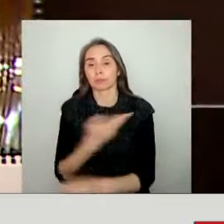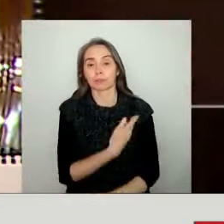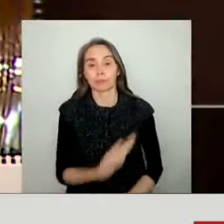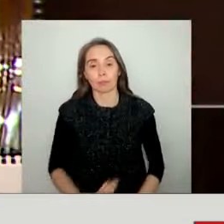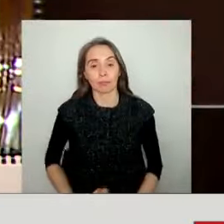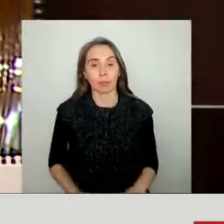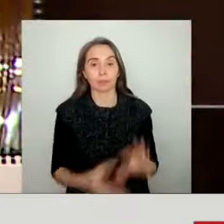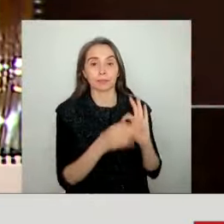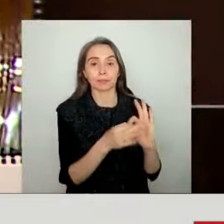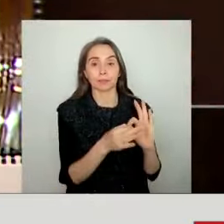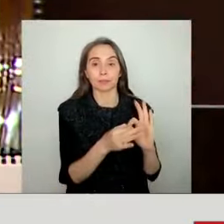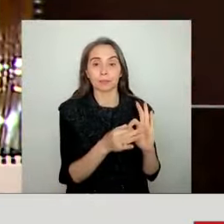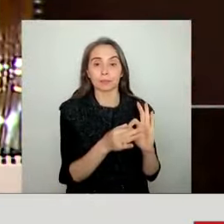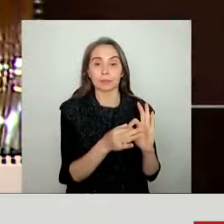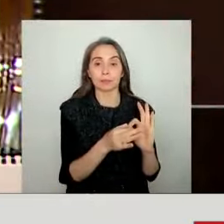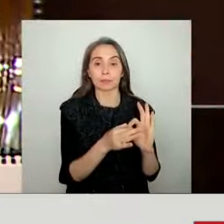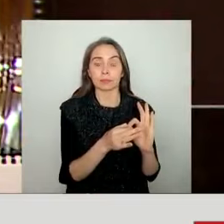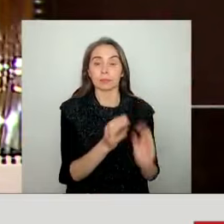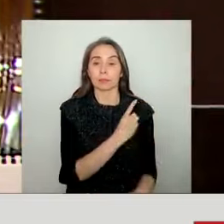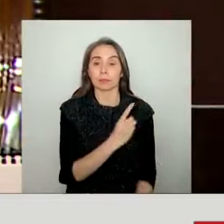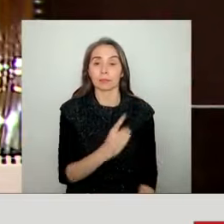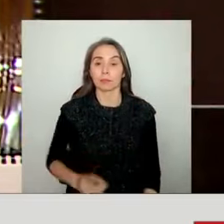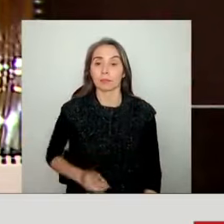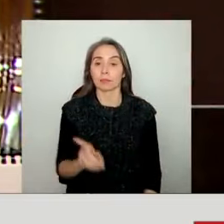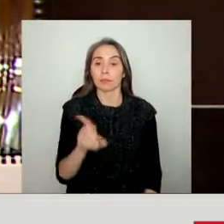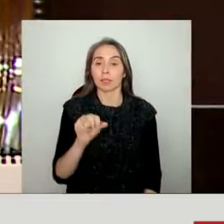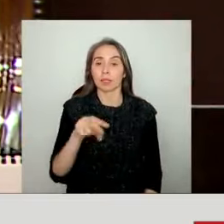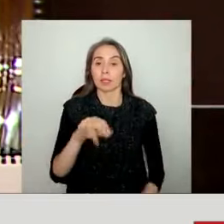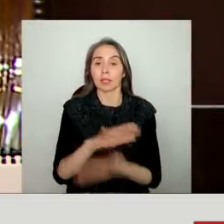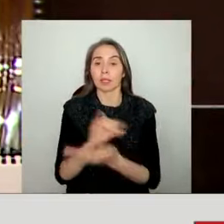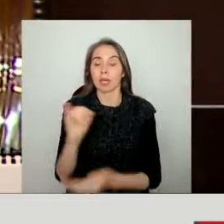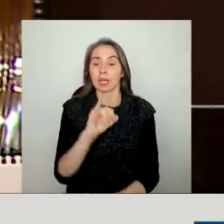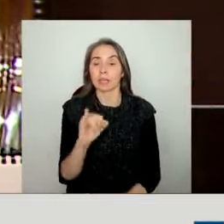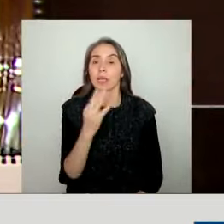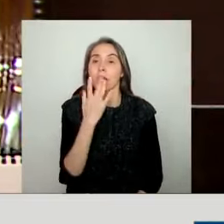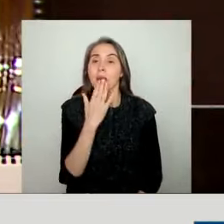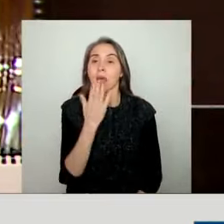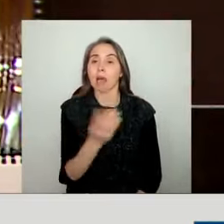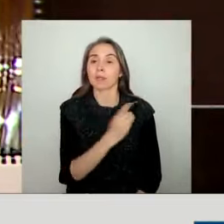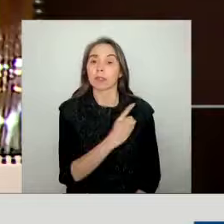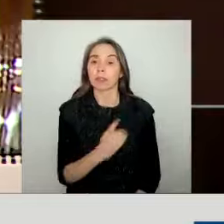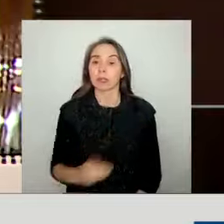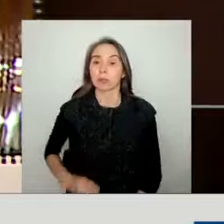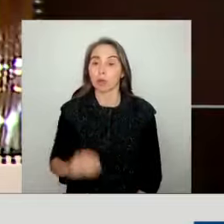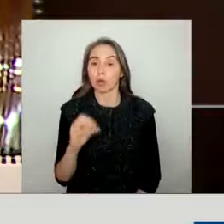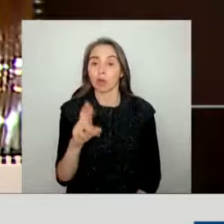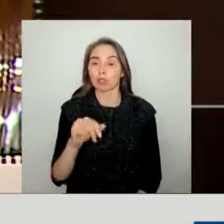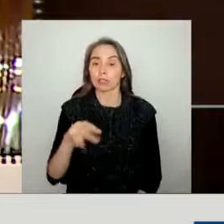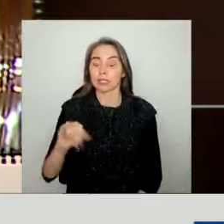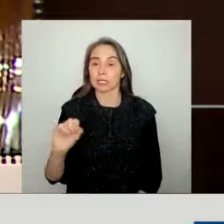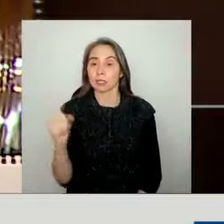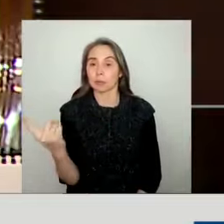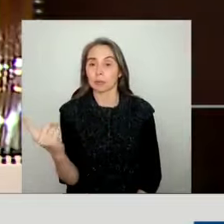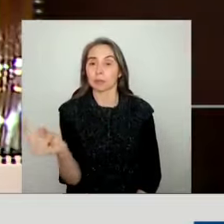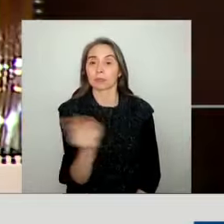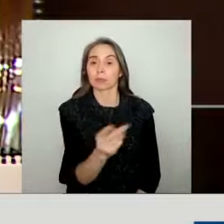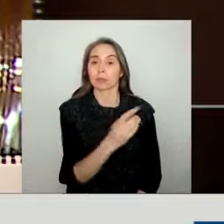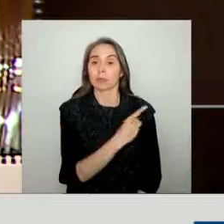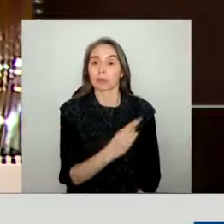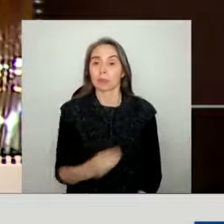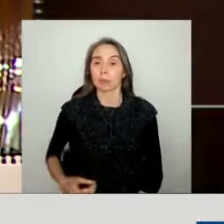gracias diputado Sánchez a continuación tiene la palabra la diputada macini con posterioridad la diputada Flor